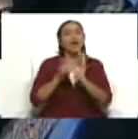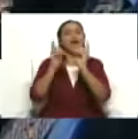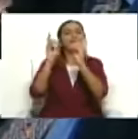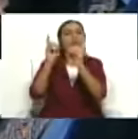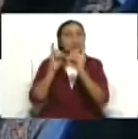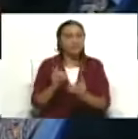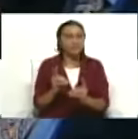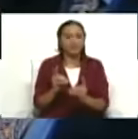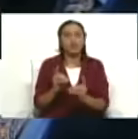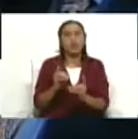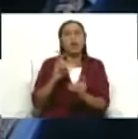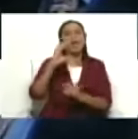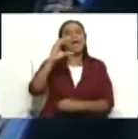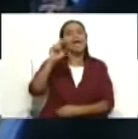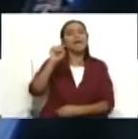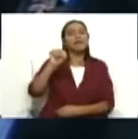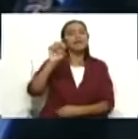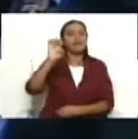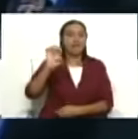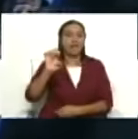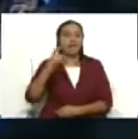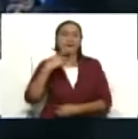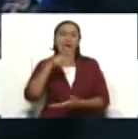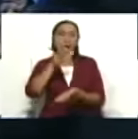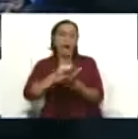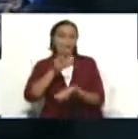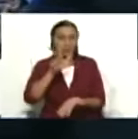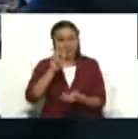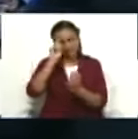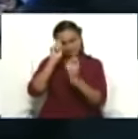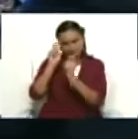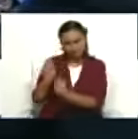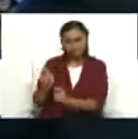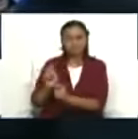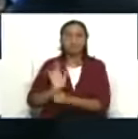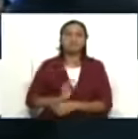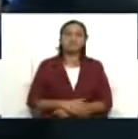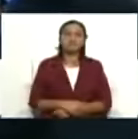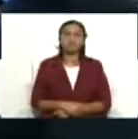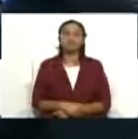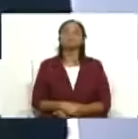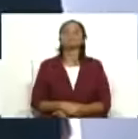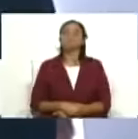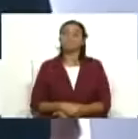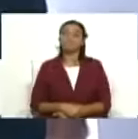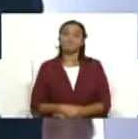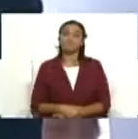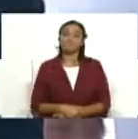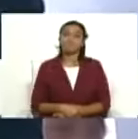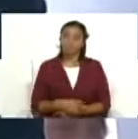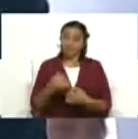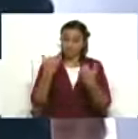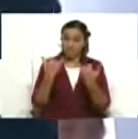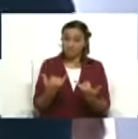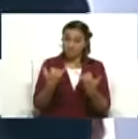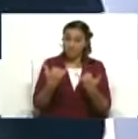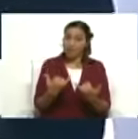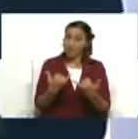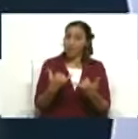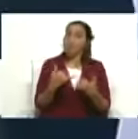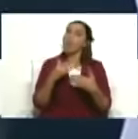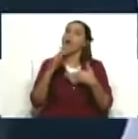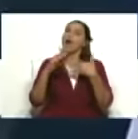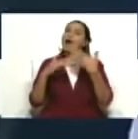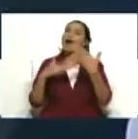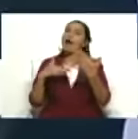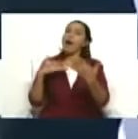Consejo Nacional Electoral tome, desde ahora hasta la noche gloriosa en que emita el